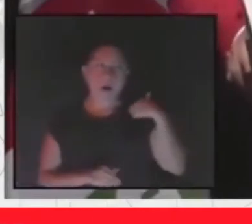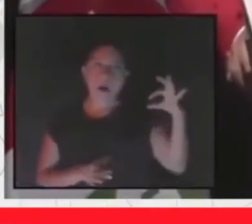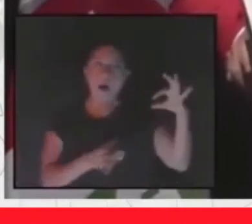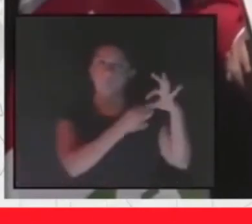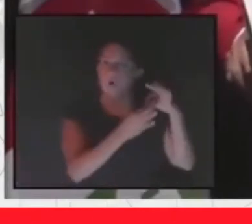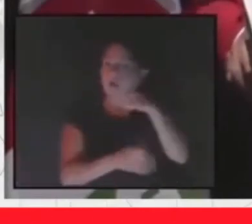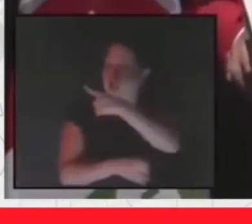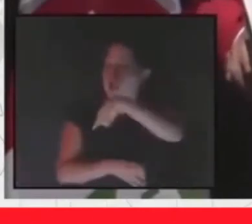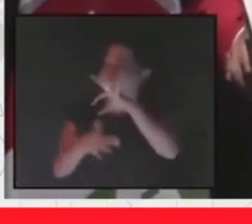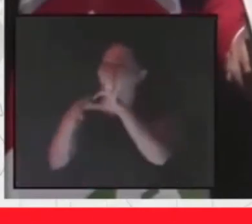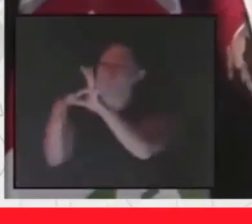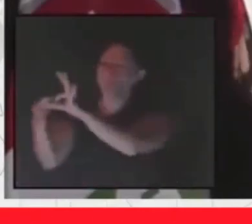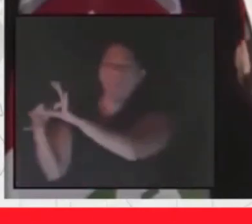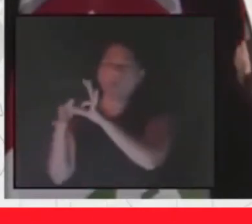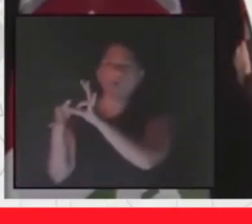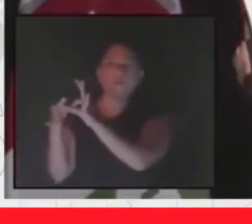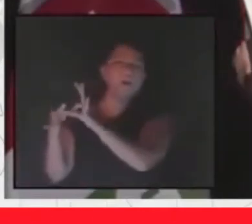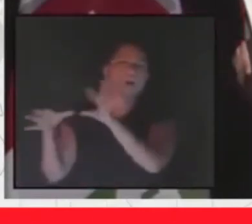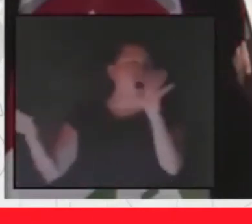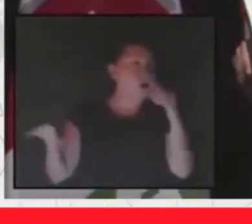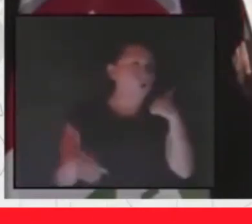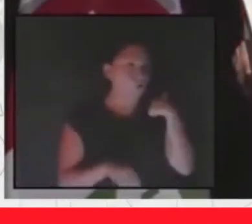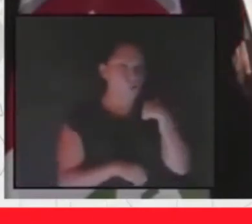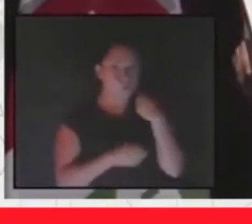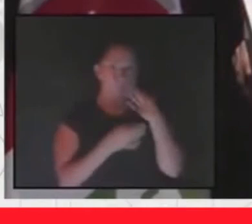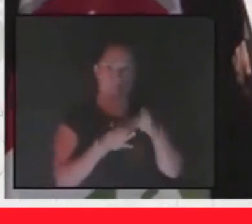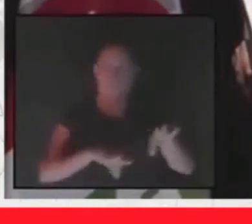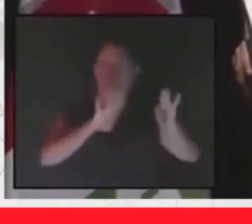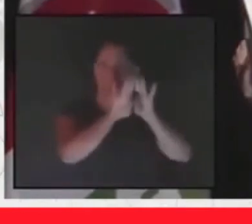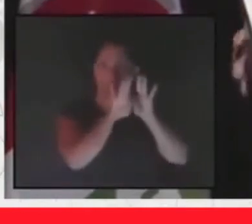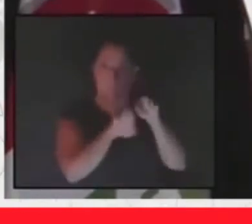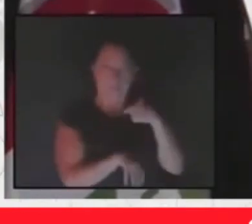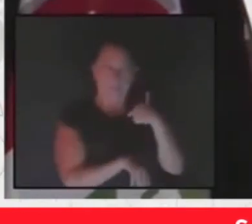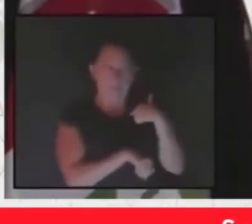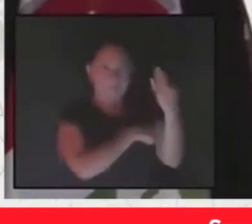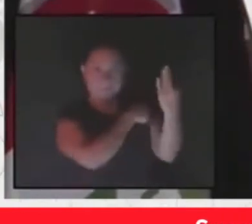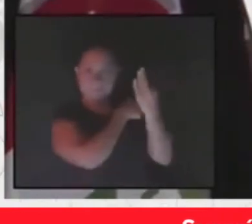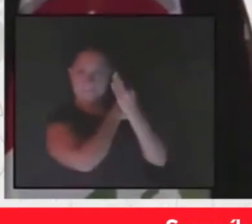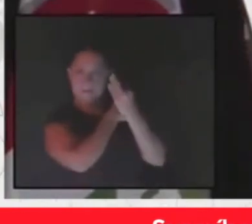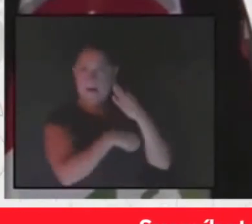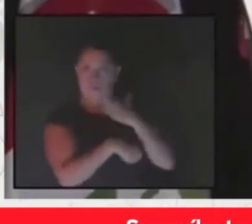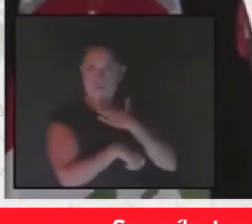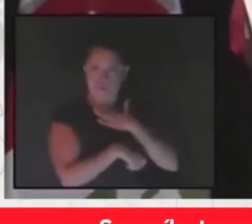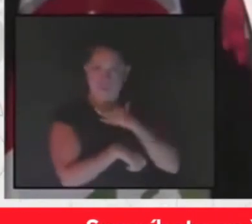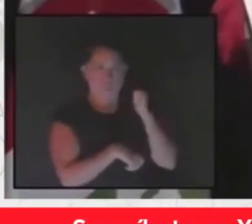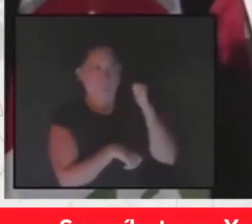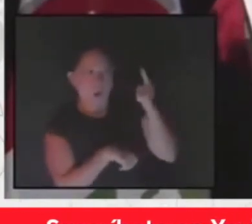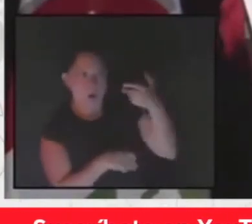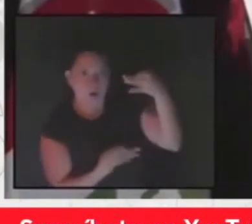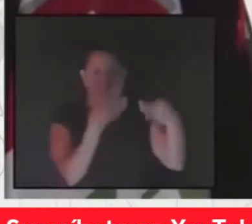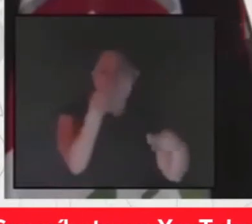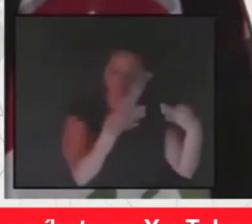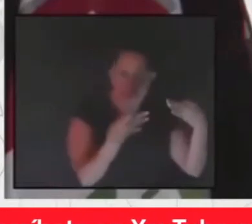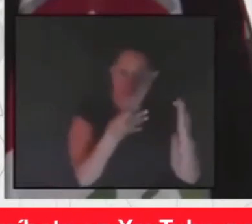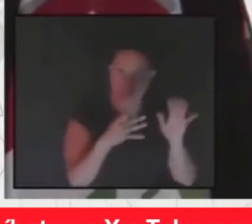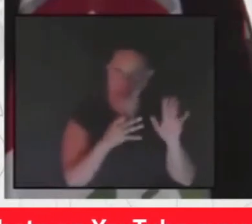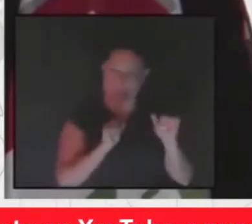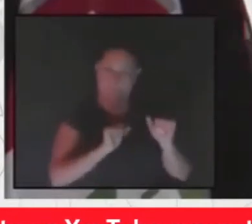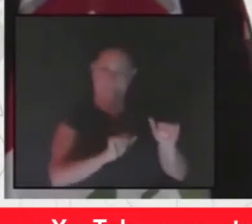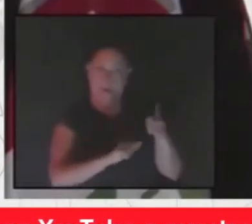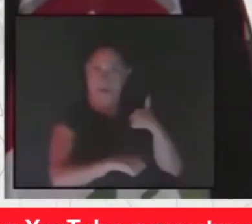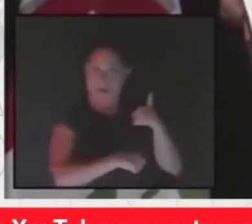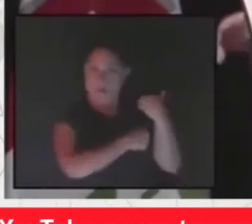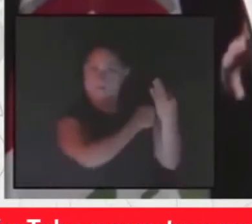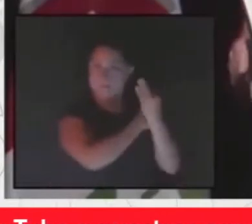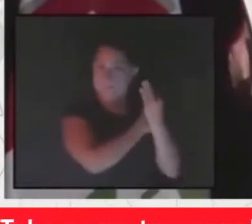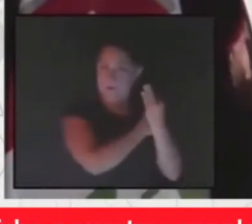2032. No hubo discusión, no hubo proceso de reflexión, aunque él le fuera a decir a Azucena Uresti otra cosa, se